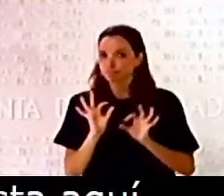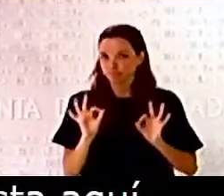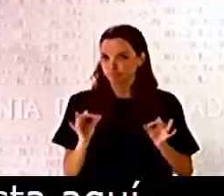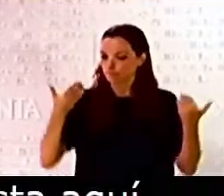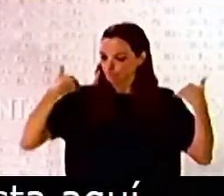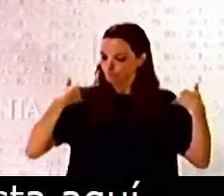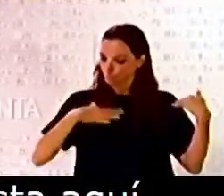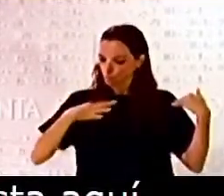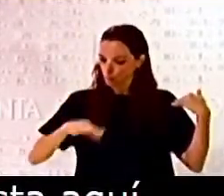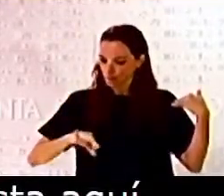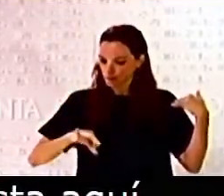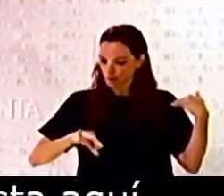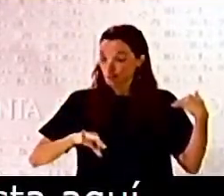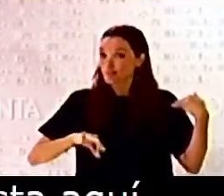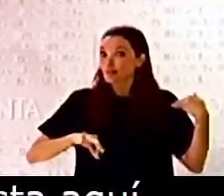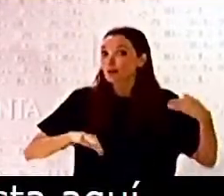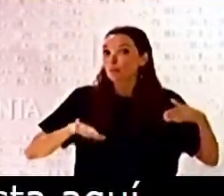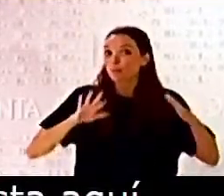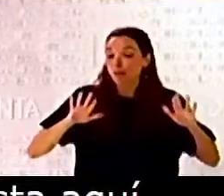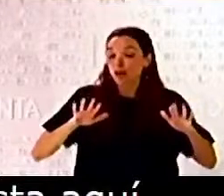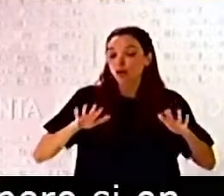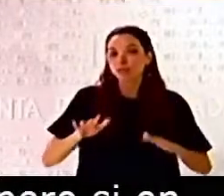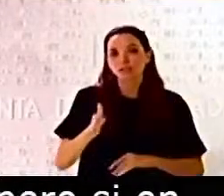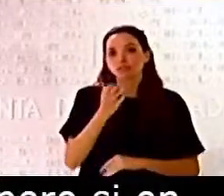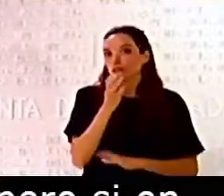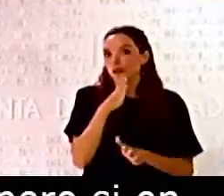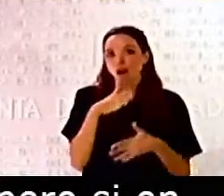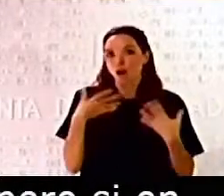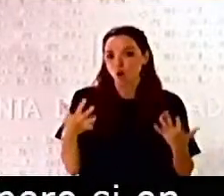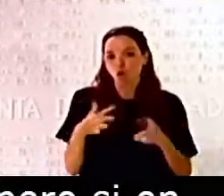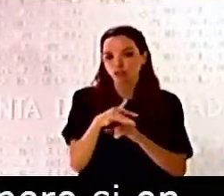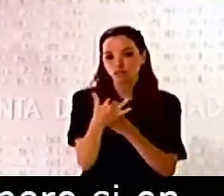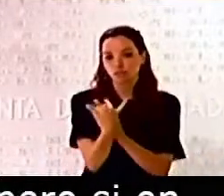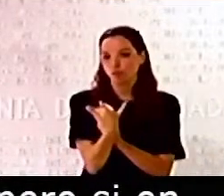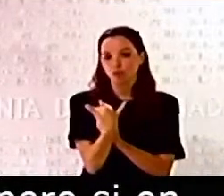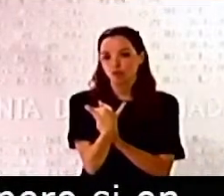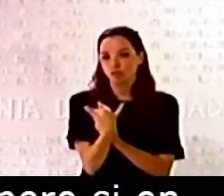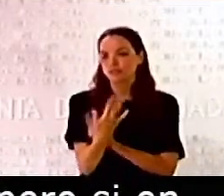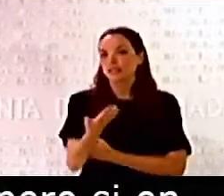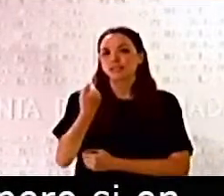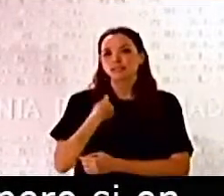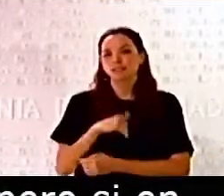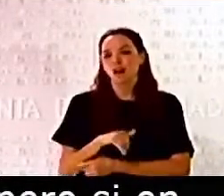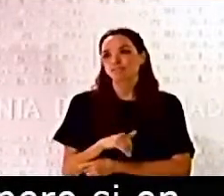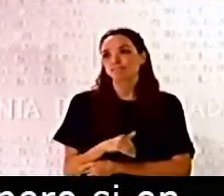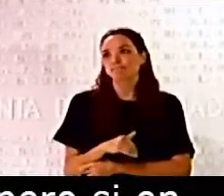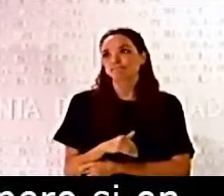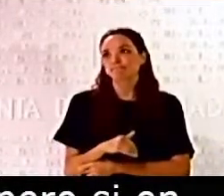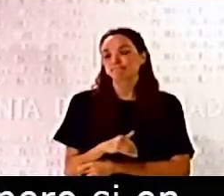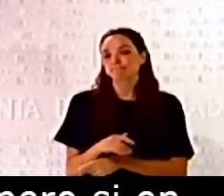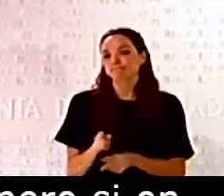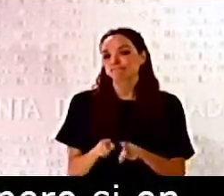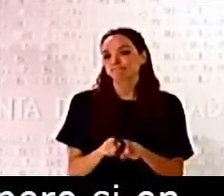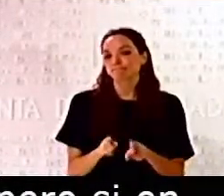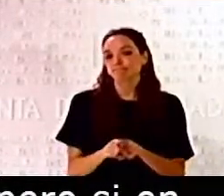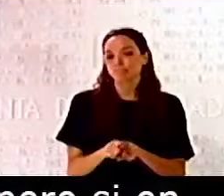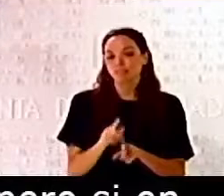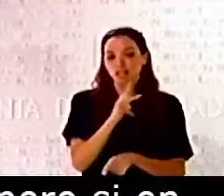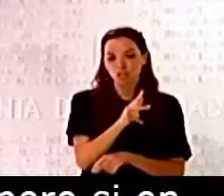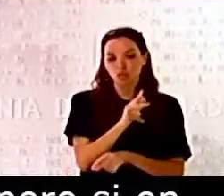pero si en este momento ya existe una contraposición de dos